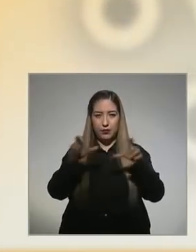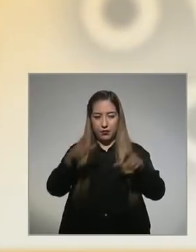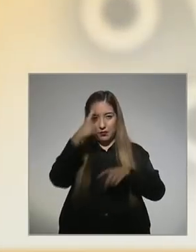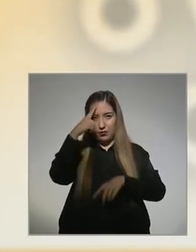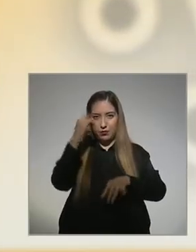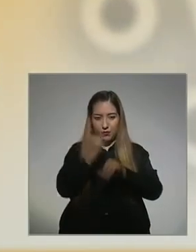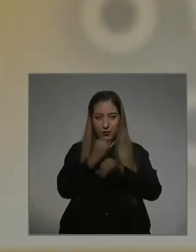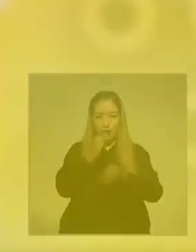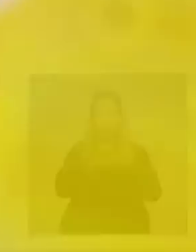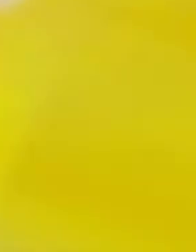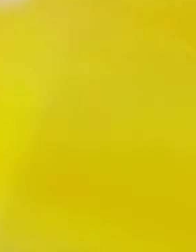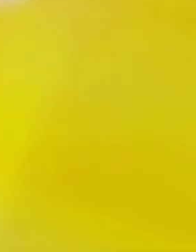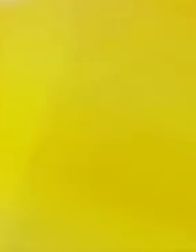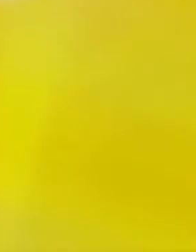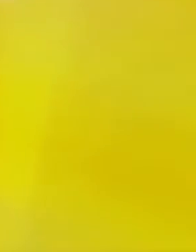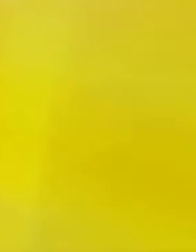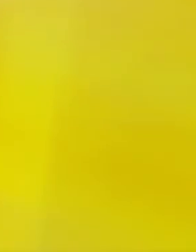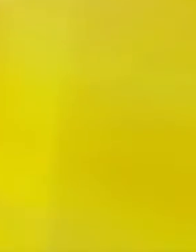manera segura.